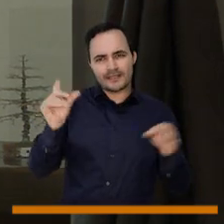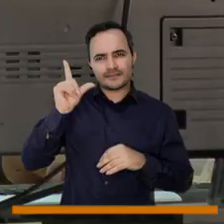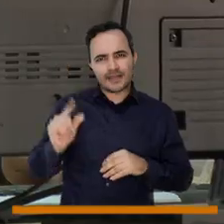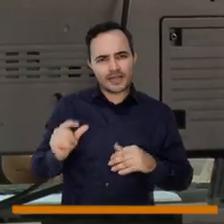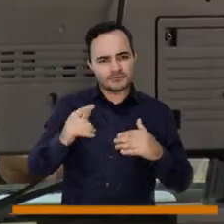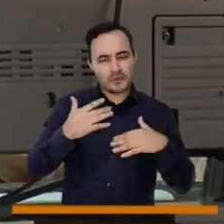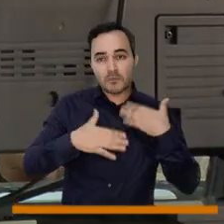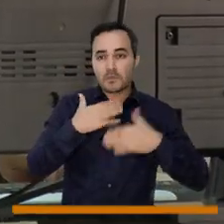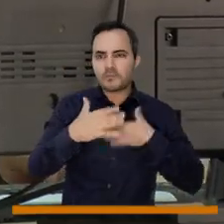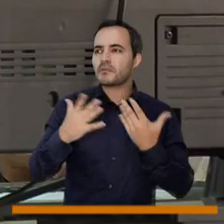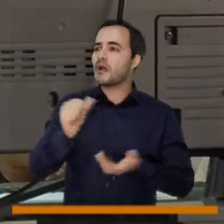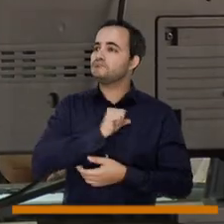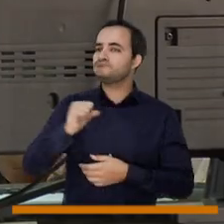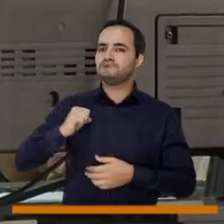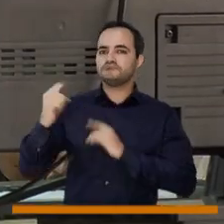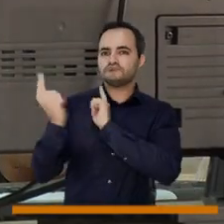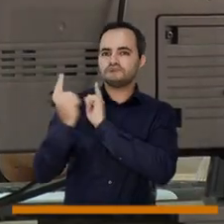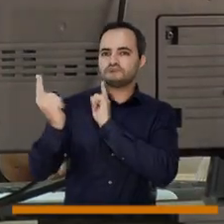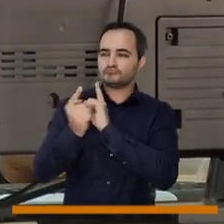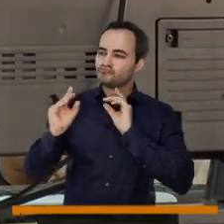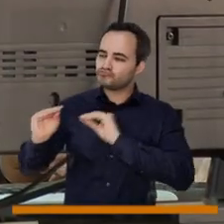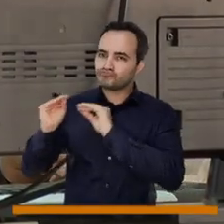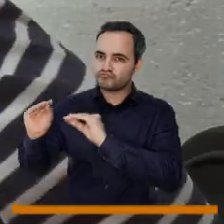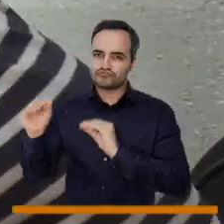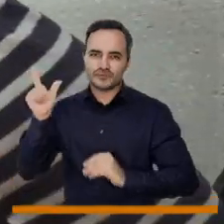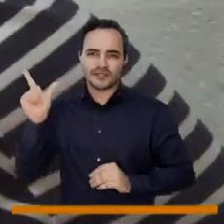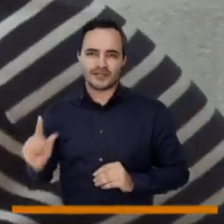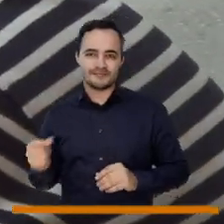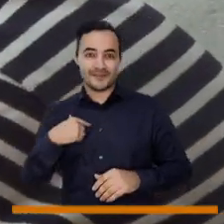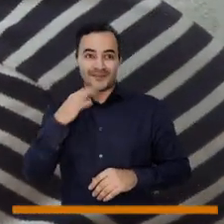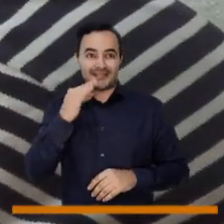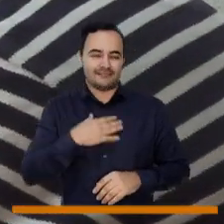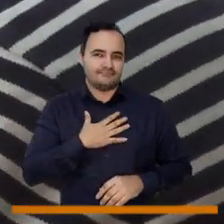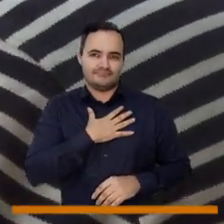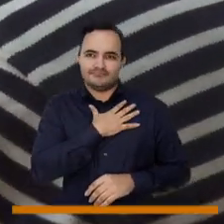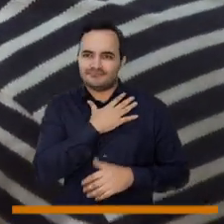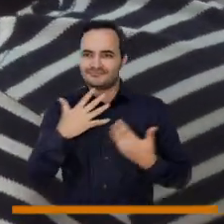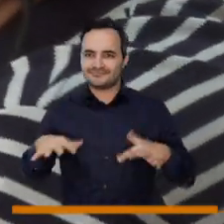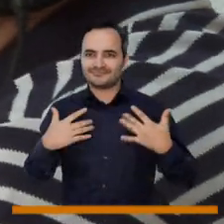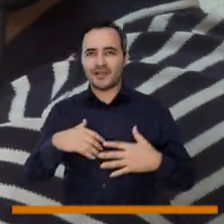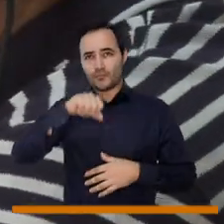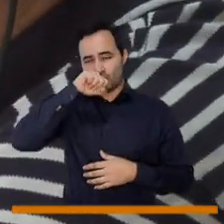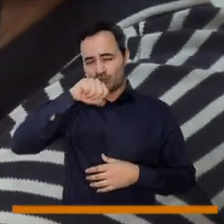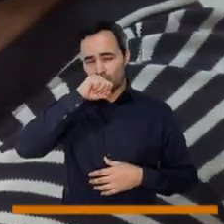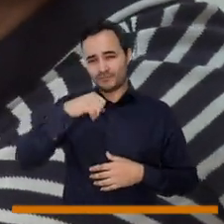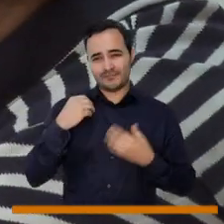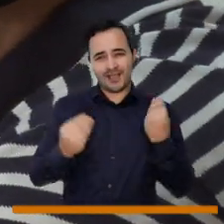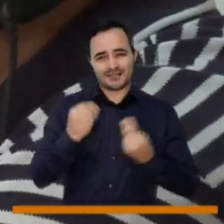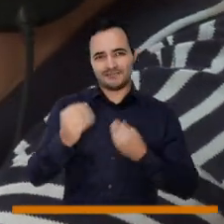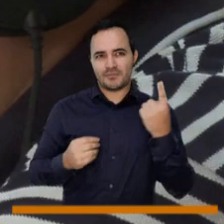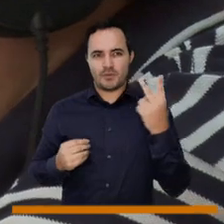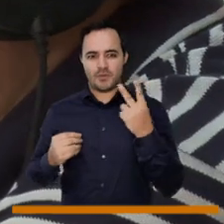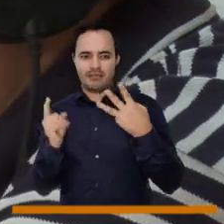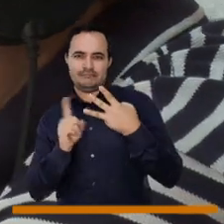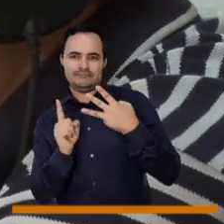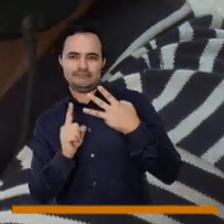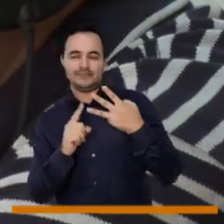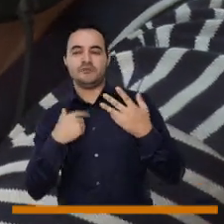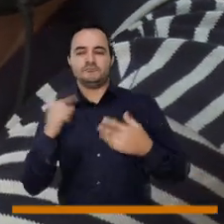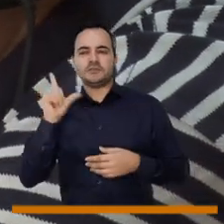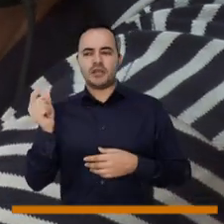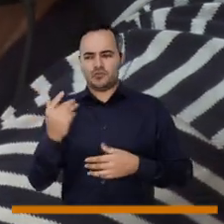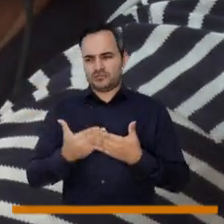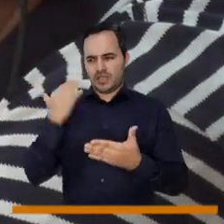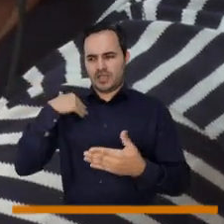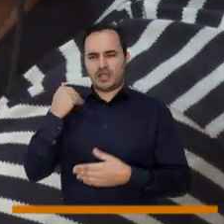donde empecé a dar clases personalizadas de italiano. El italiano es mi pasión, es mi tercera pasión. Entonces, desde eso me